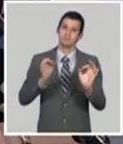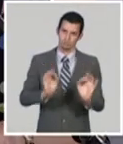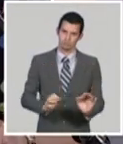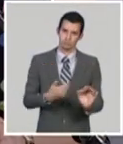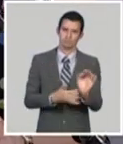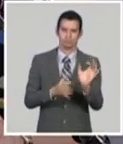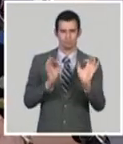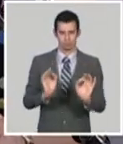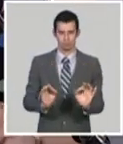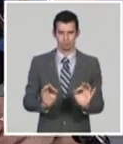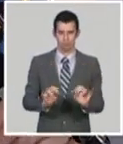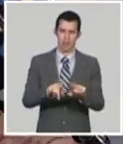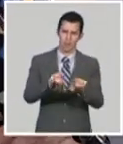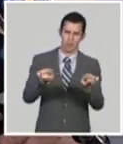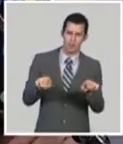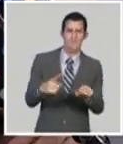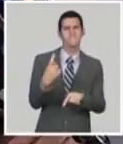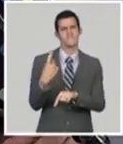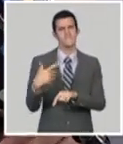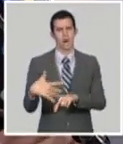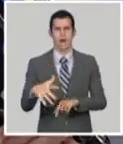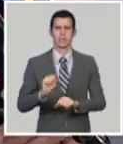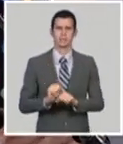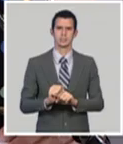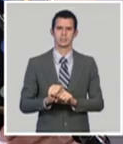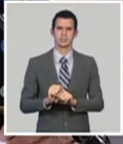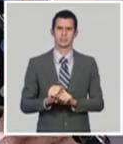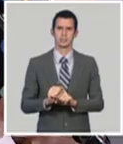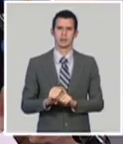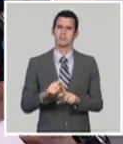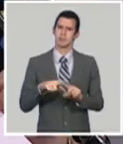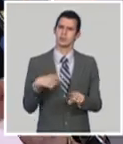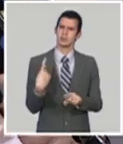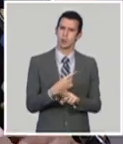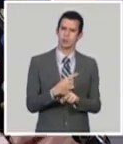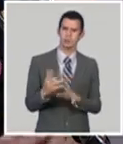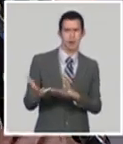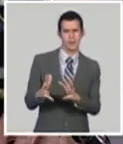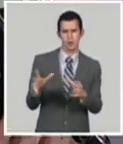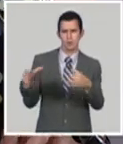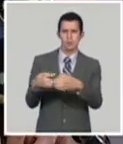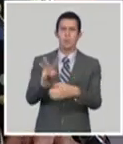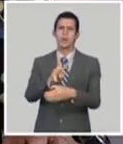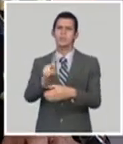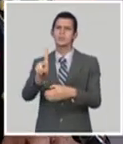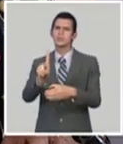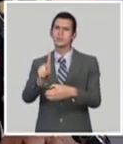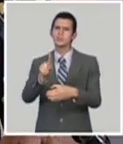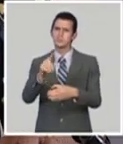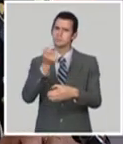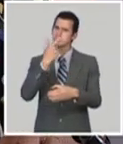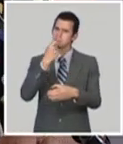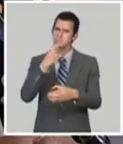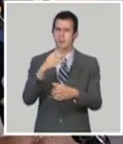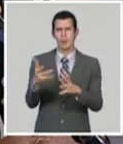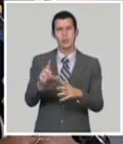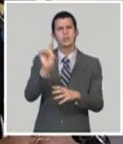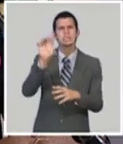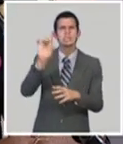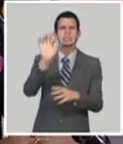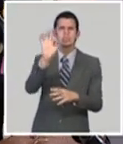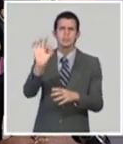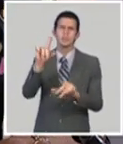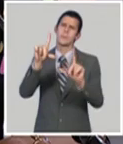una rebaja de 41 productos en un 15 por ciento de sus precios yo reitero